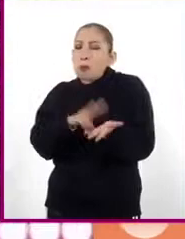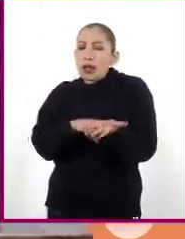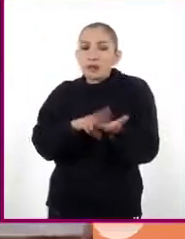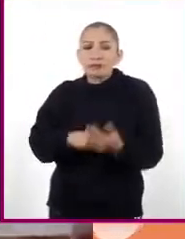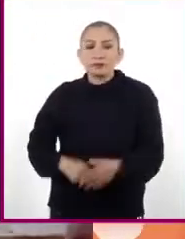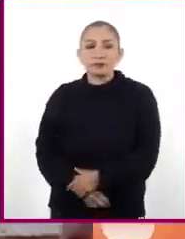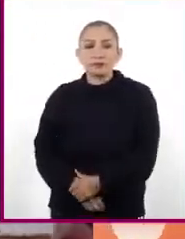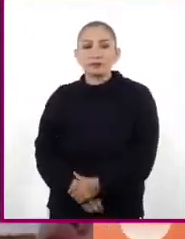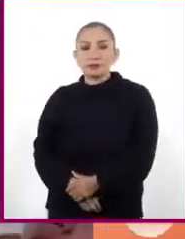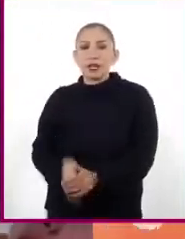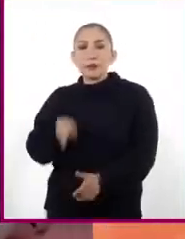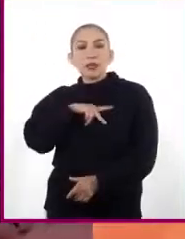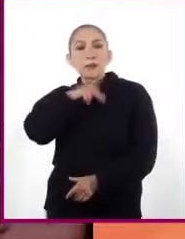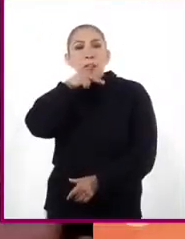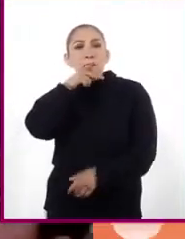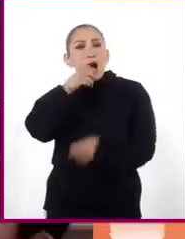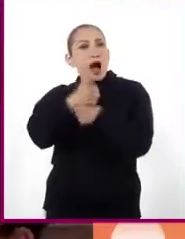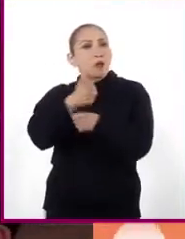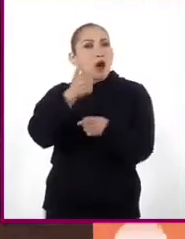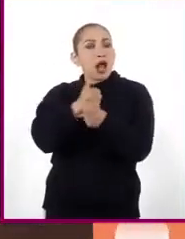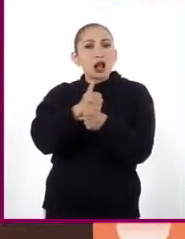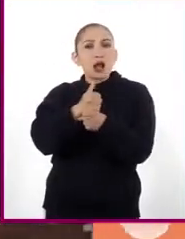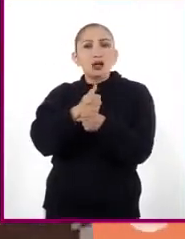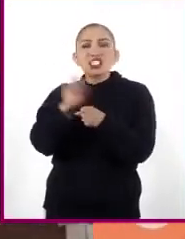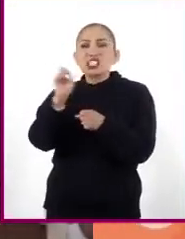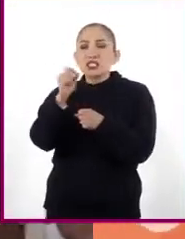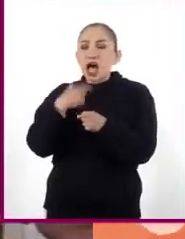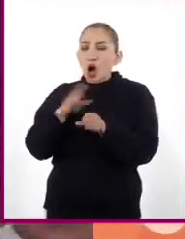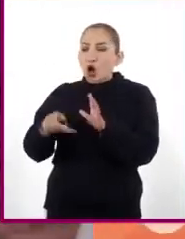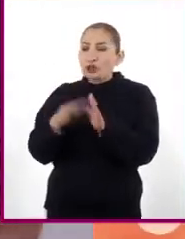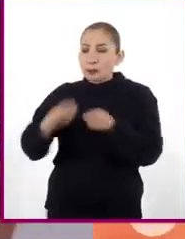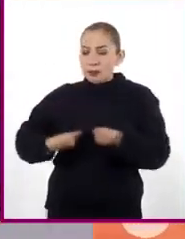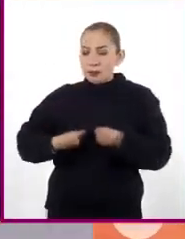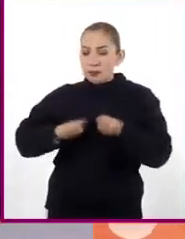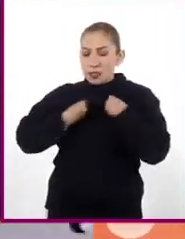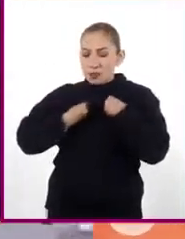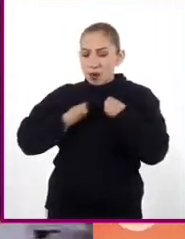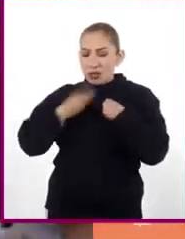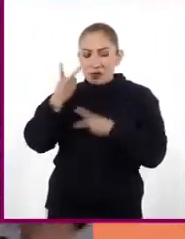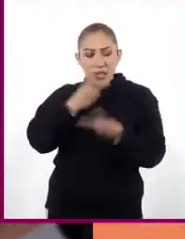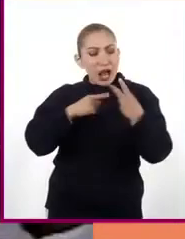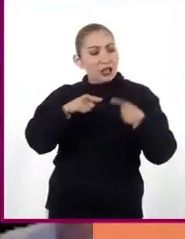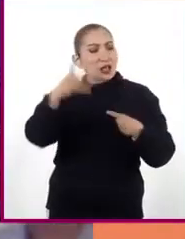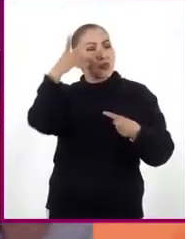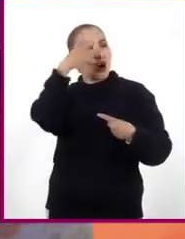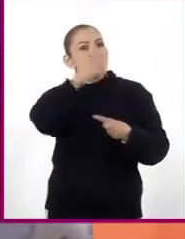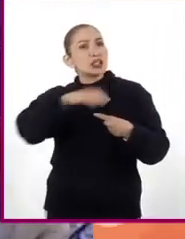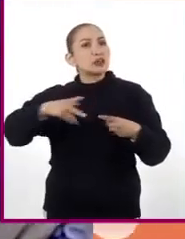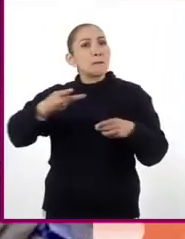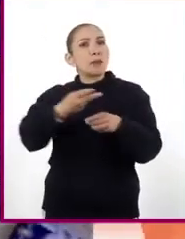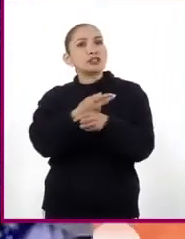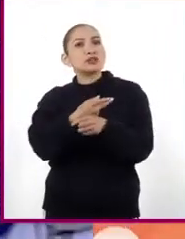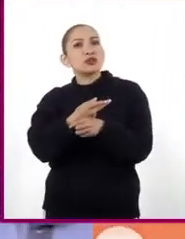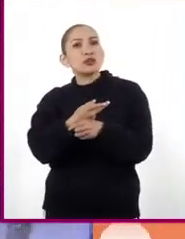pena. Si mi padre y mi abuelo se levantaran de la tumba y asistieran a este hermoso